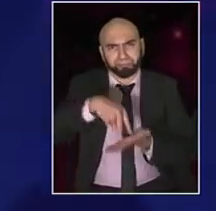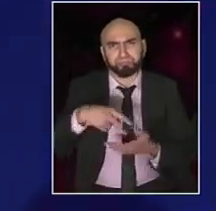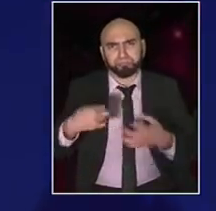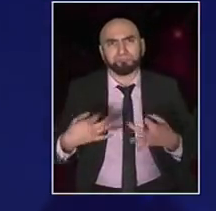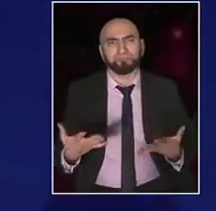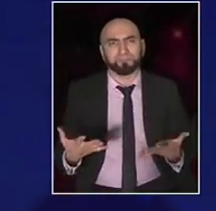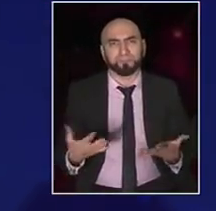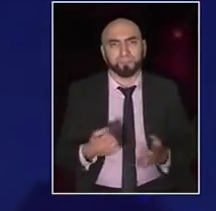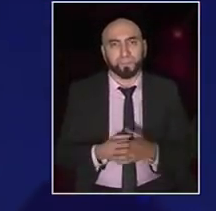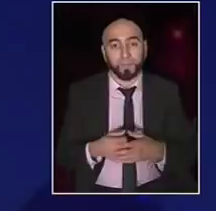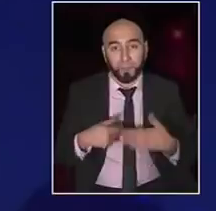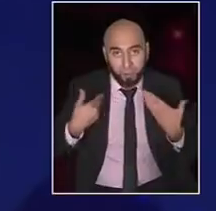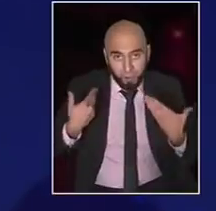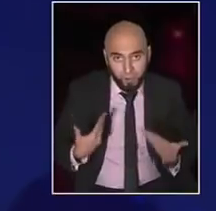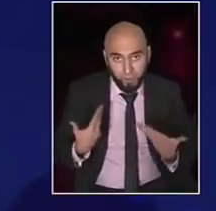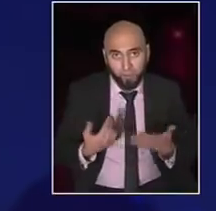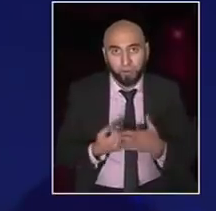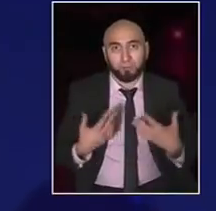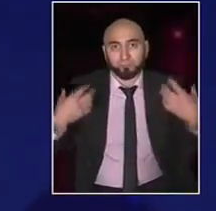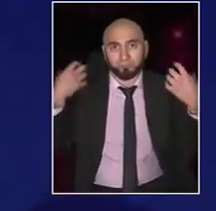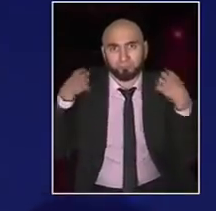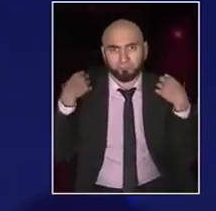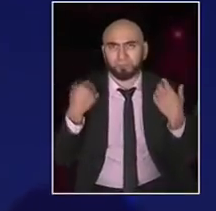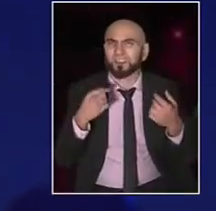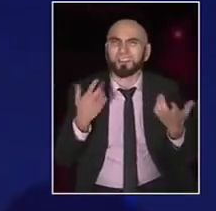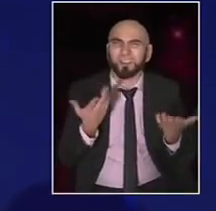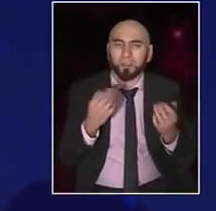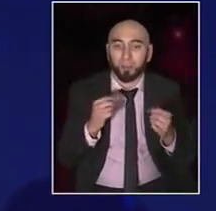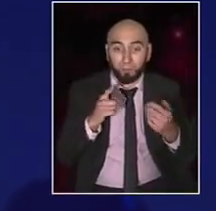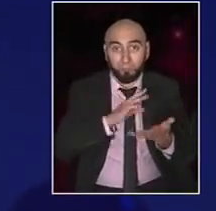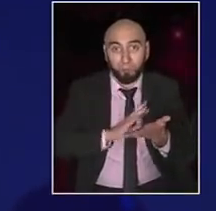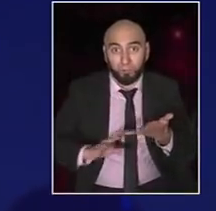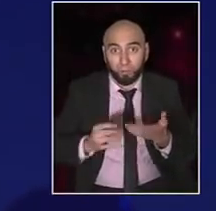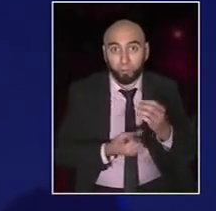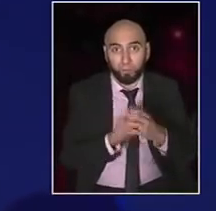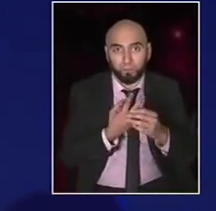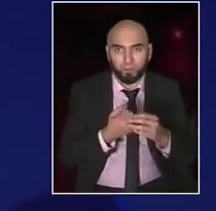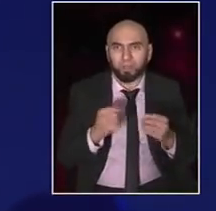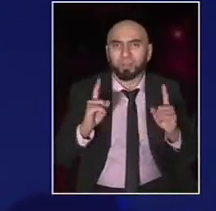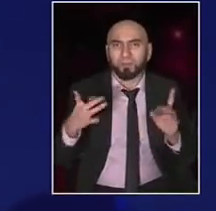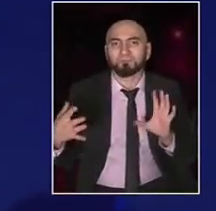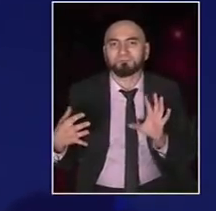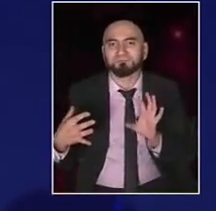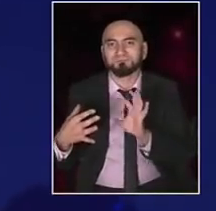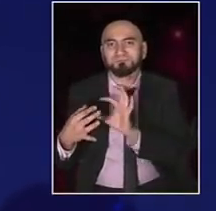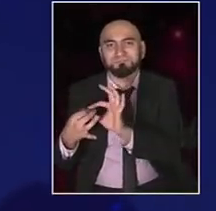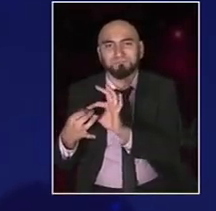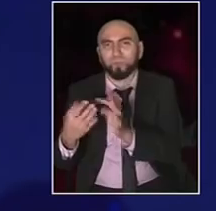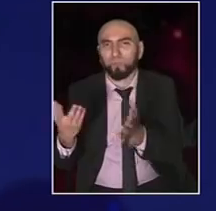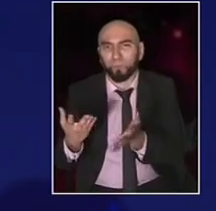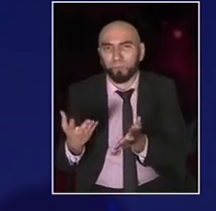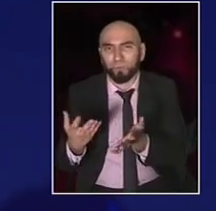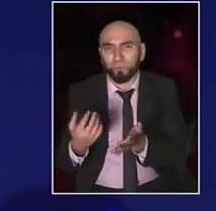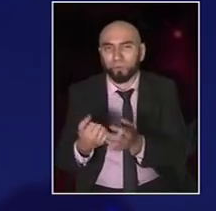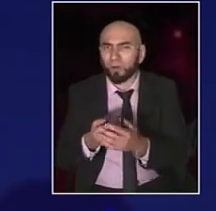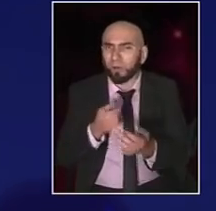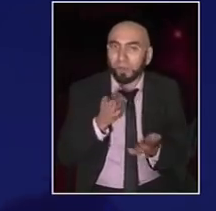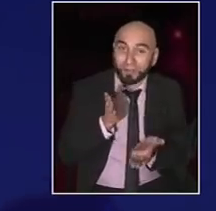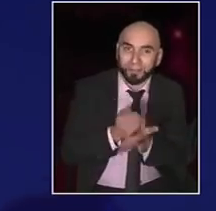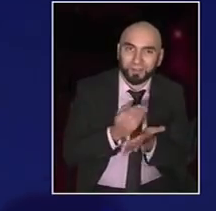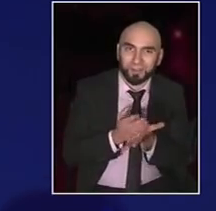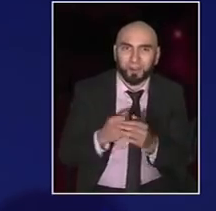Hoy nuestra tarea es conducir la articulación de ese nuevo mapa y dirigir este momento de transición estableciendo estrategias